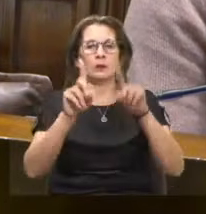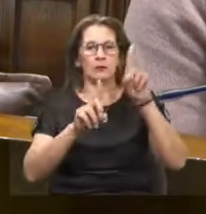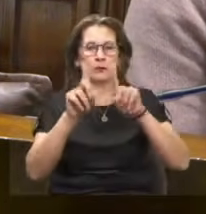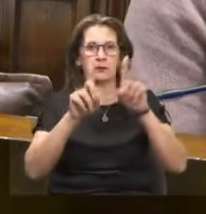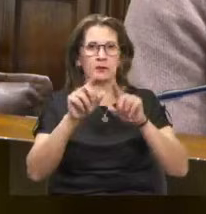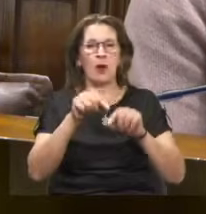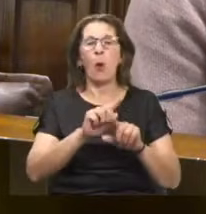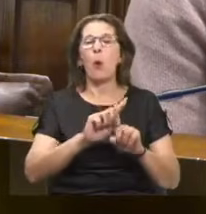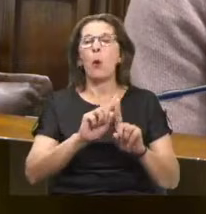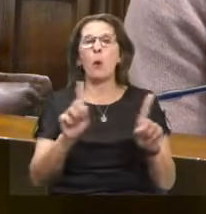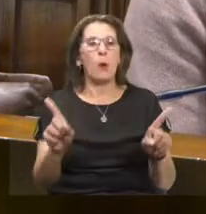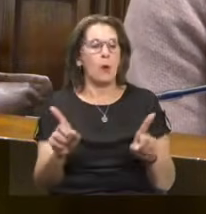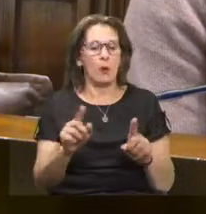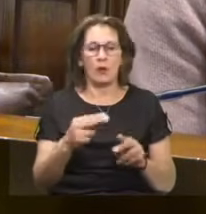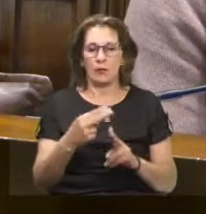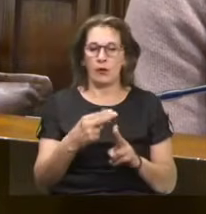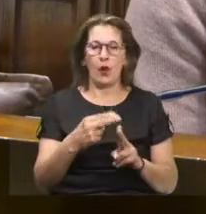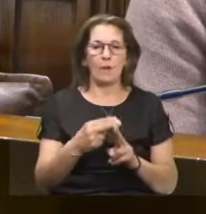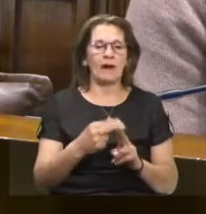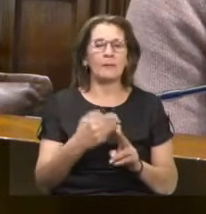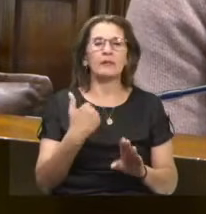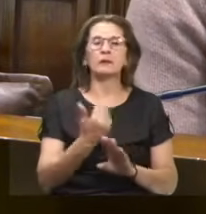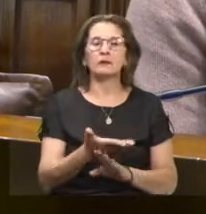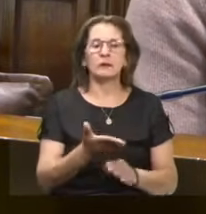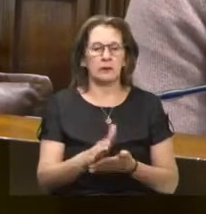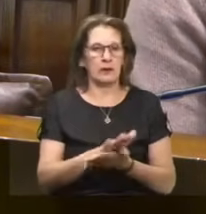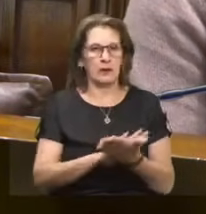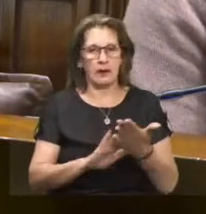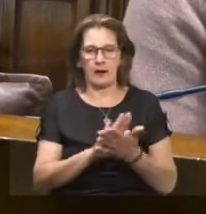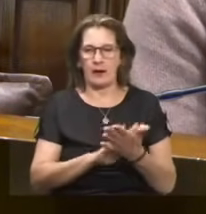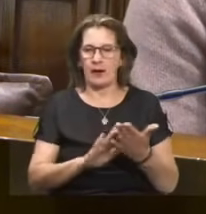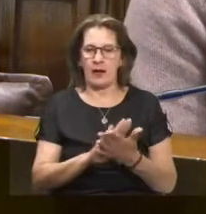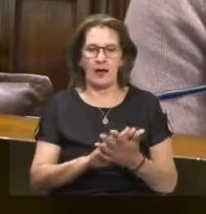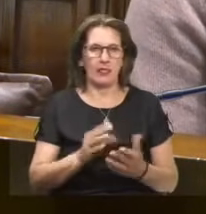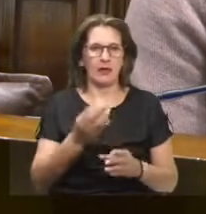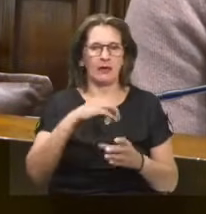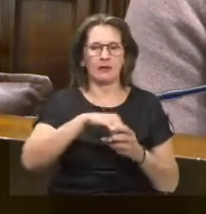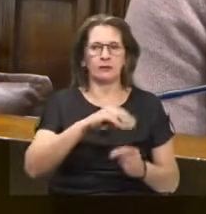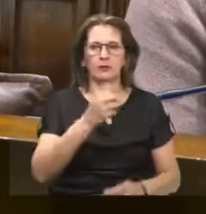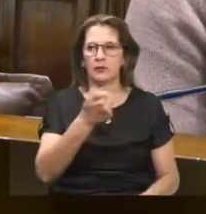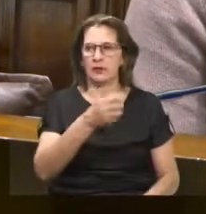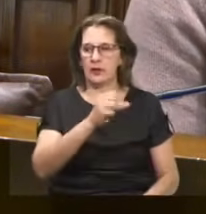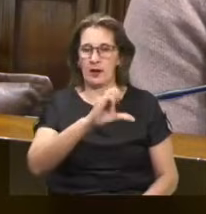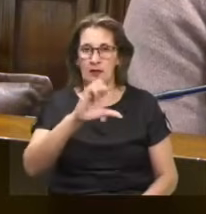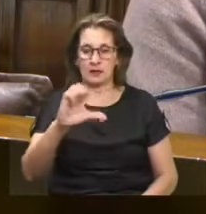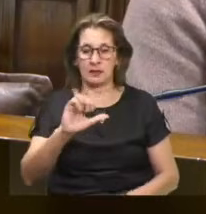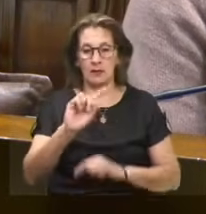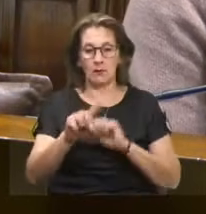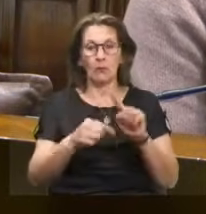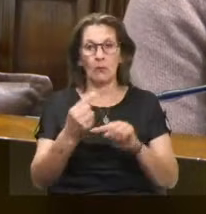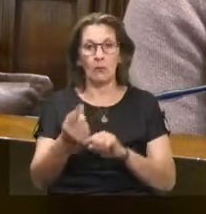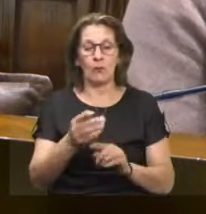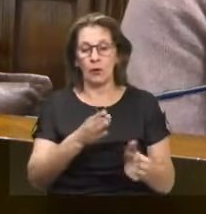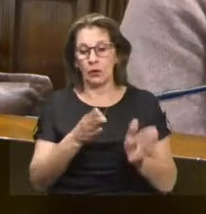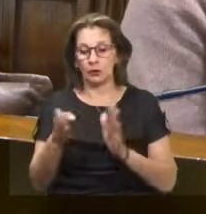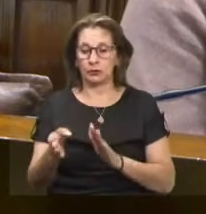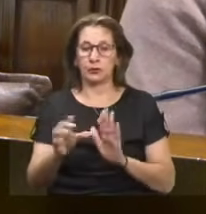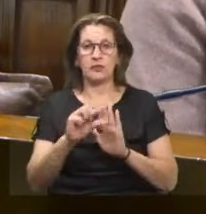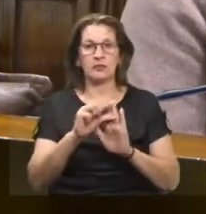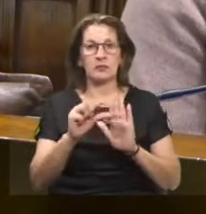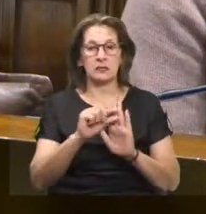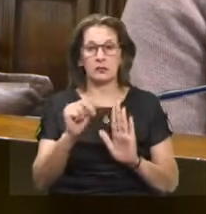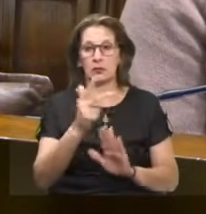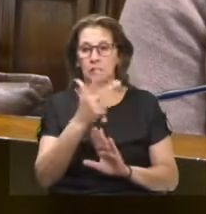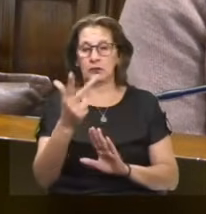no implicando ningún nombramiento en una dependencia de ACE. Por su parte, el inciso 3 del